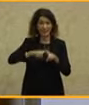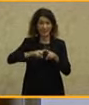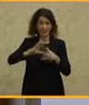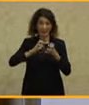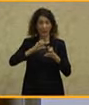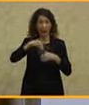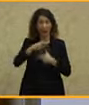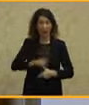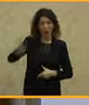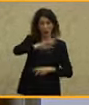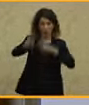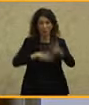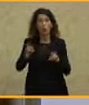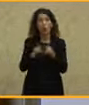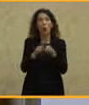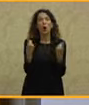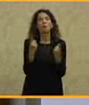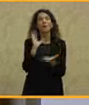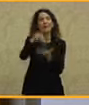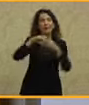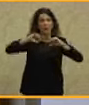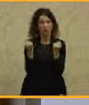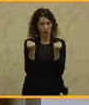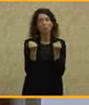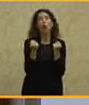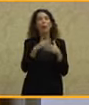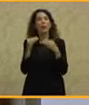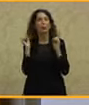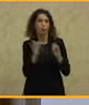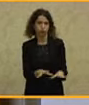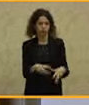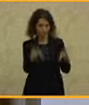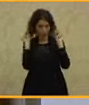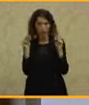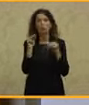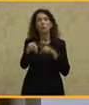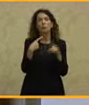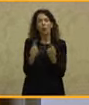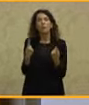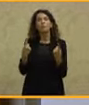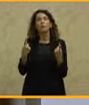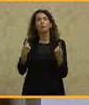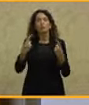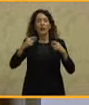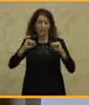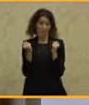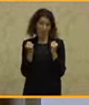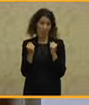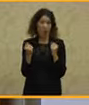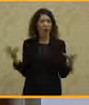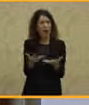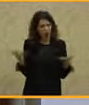hubo en España, donde se abandonó el internamiento de los pacientes, pero sí conservar la estancia de agudos integrada